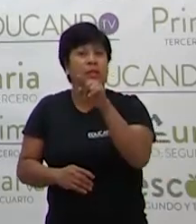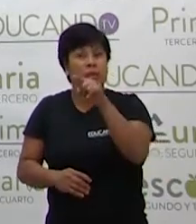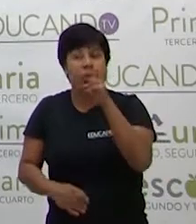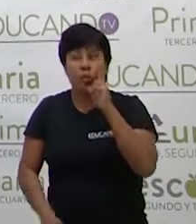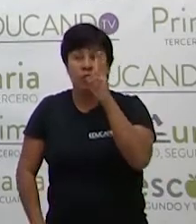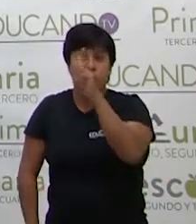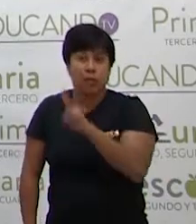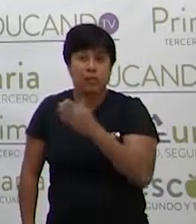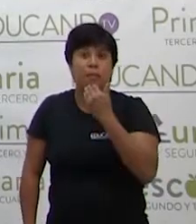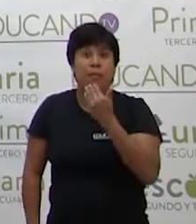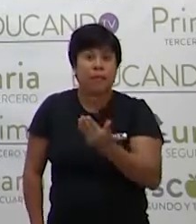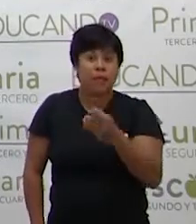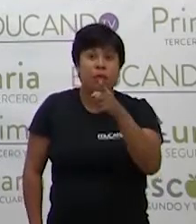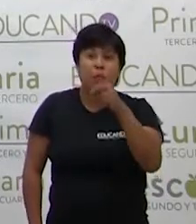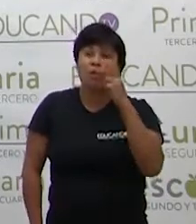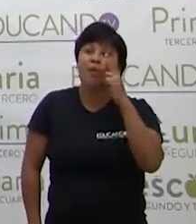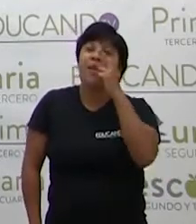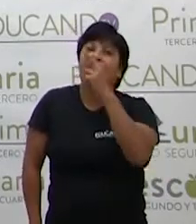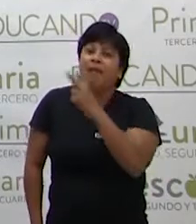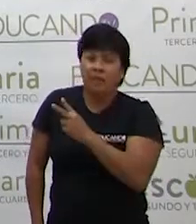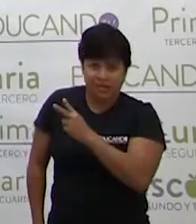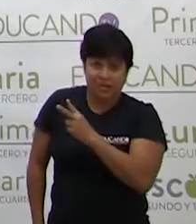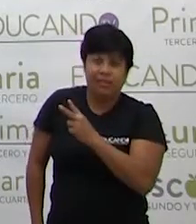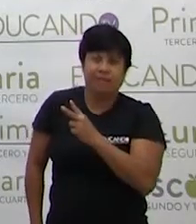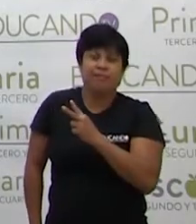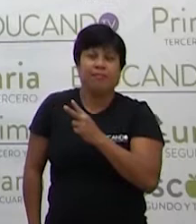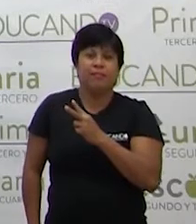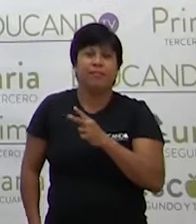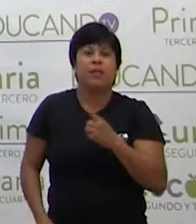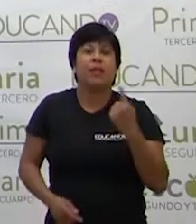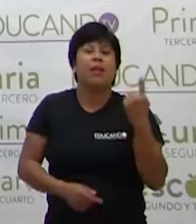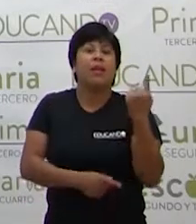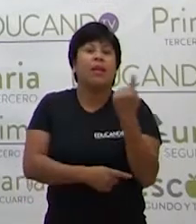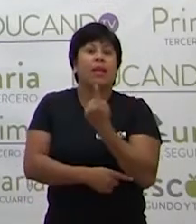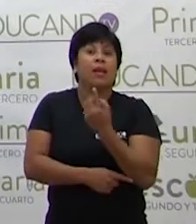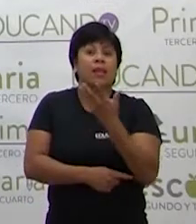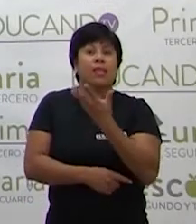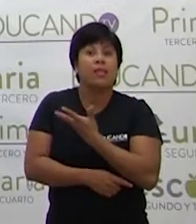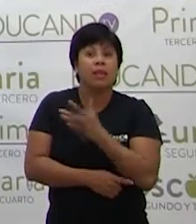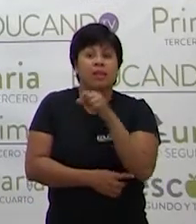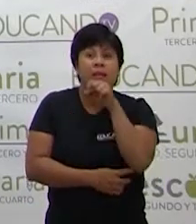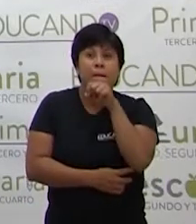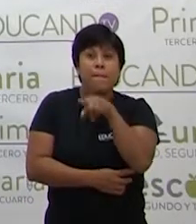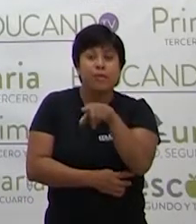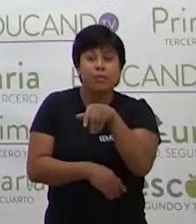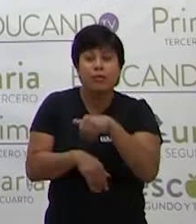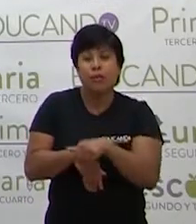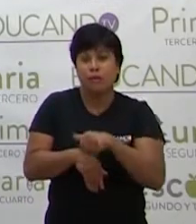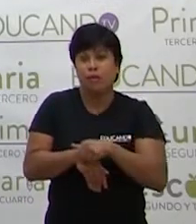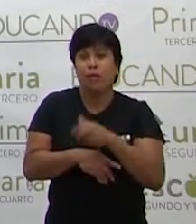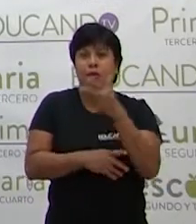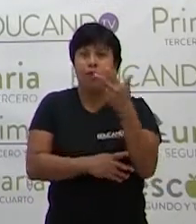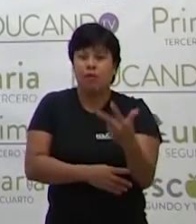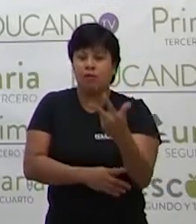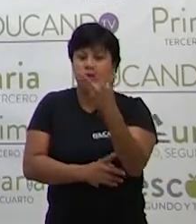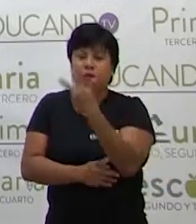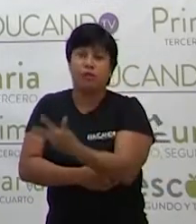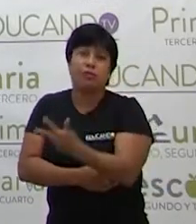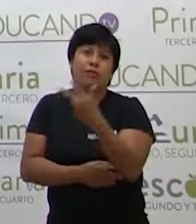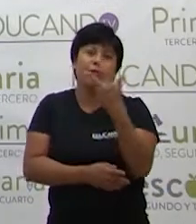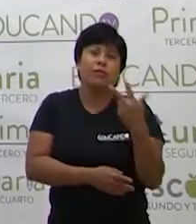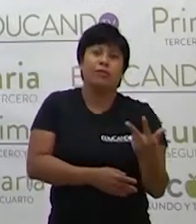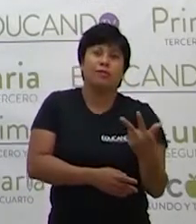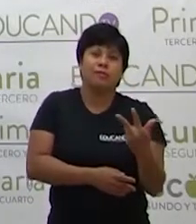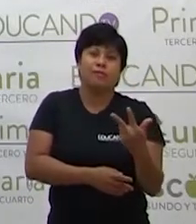observas bien, te darás cuenta que tienen el mismo número, 8, 8, 8,